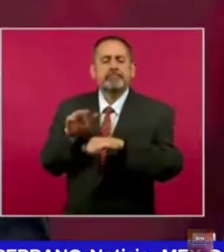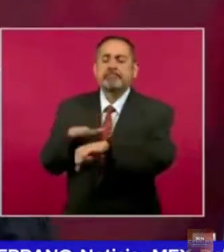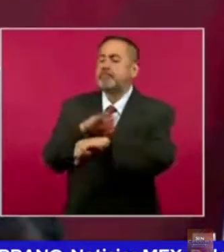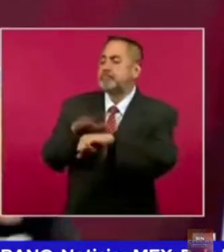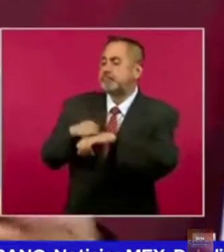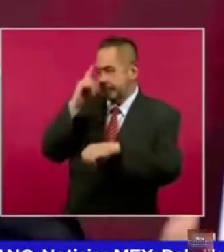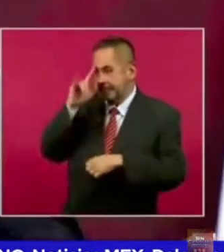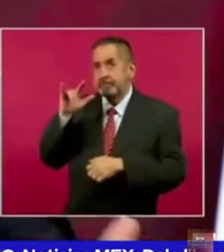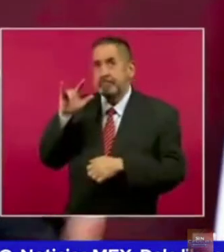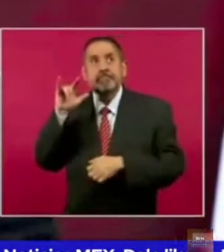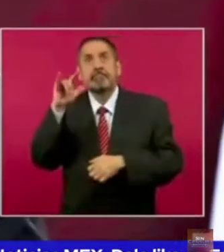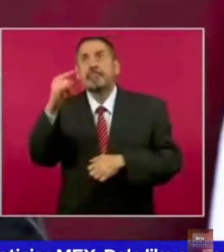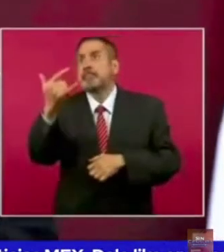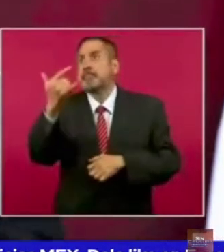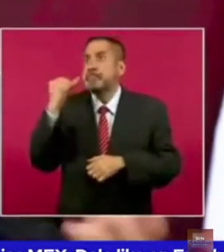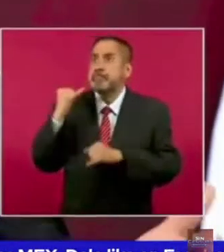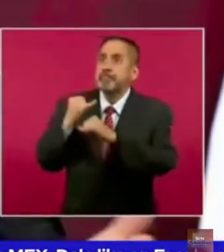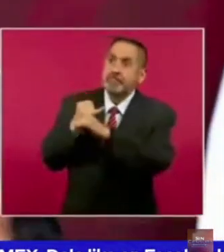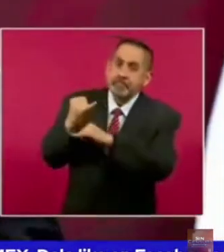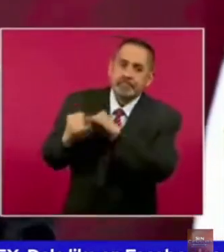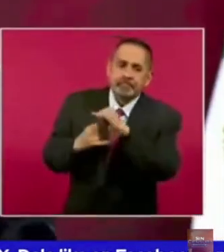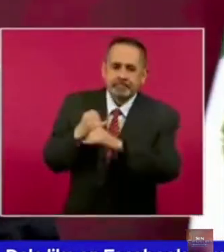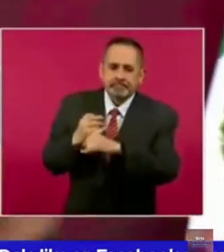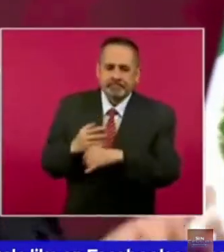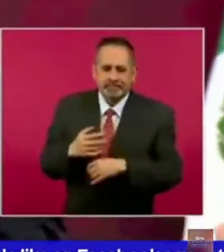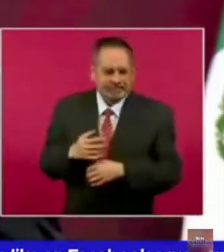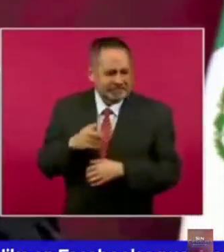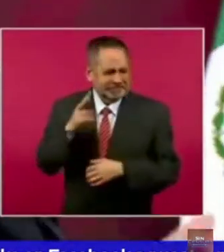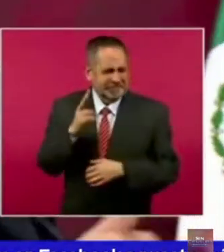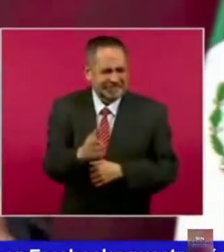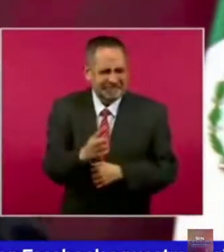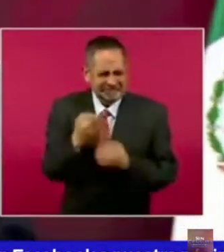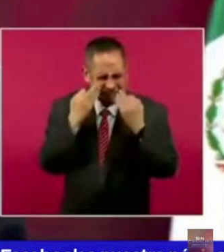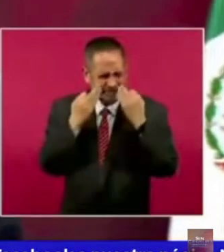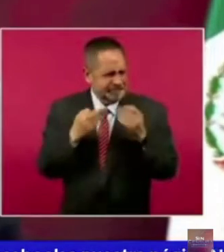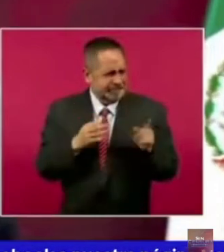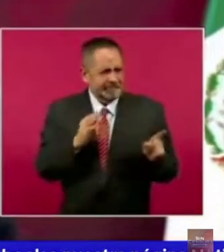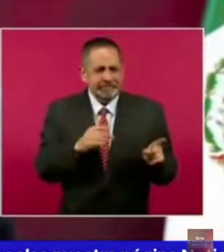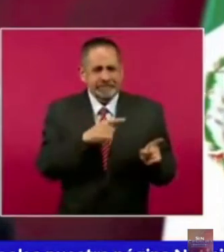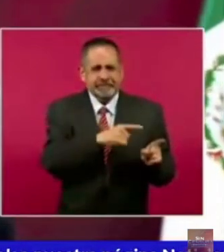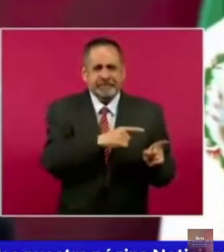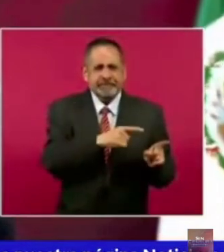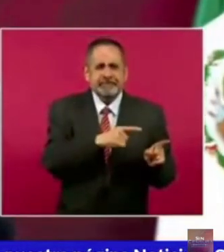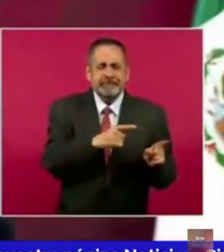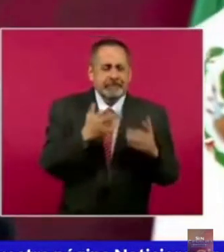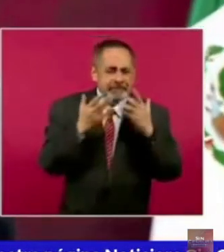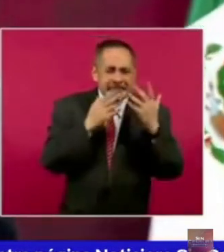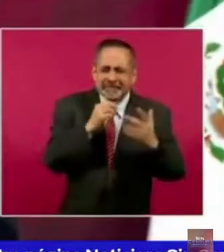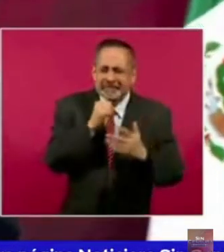que me consta que sin hacer estudios de ningún tipo,